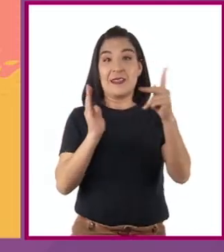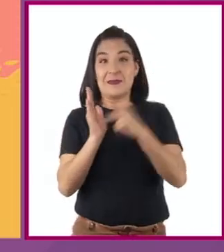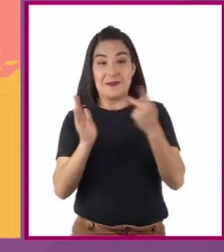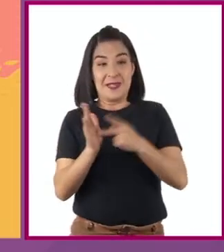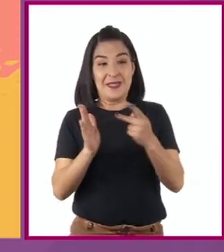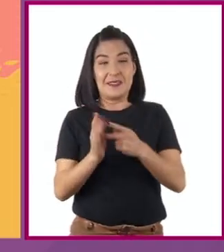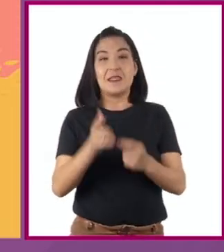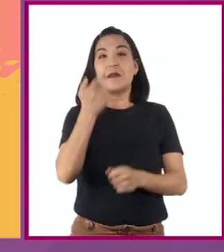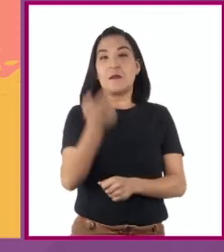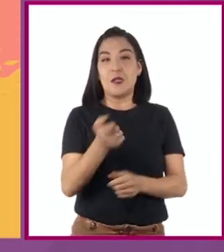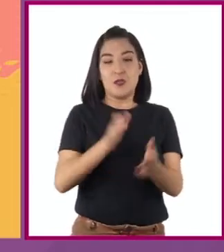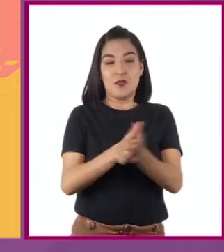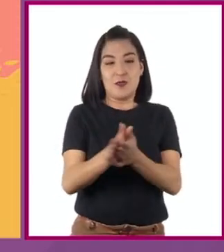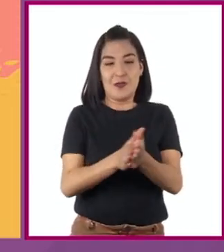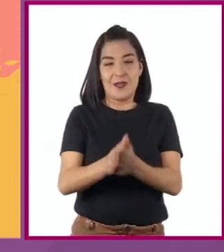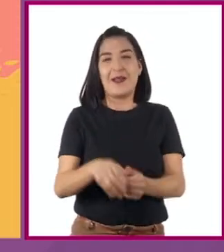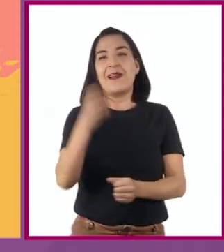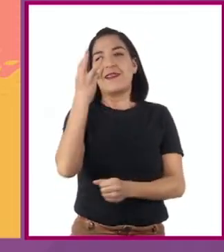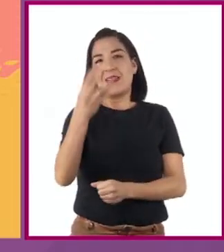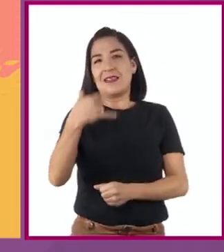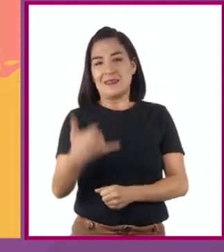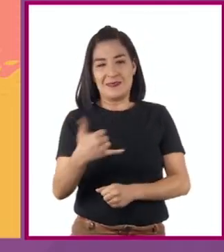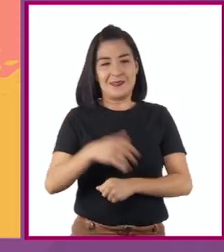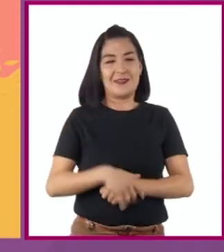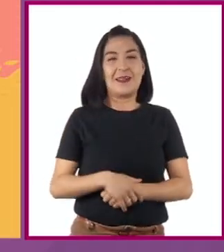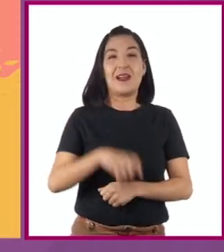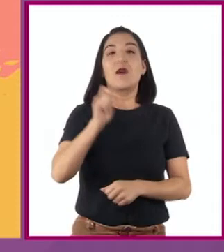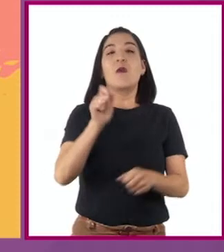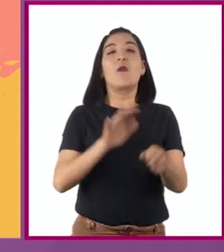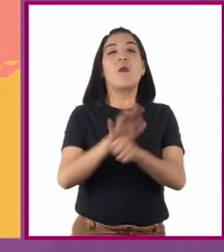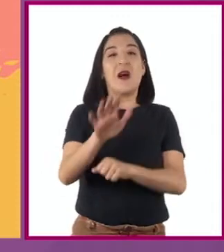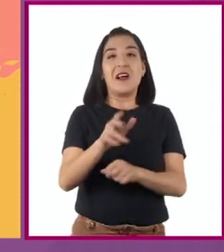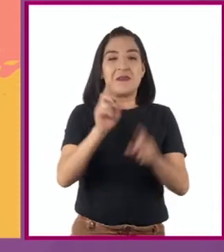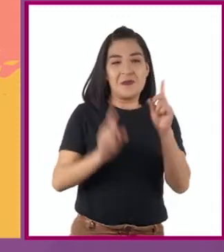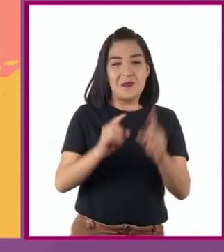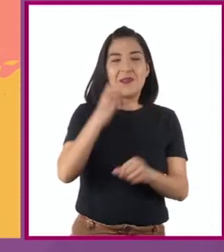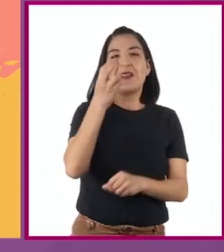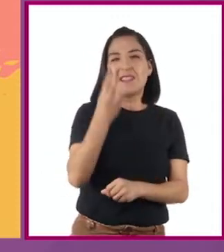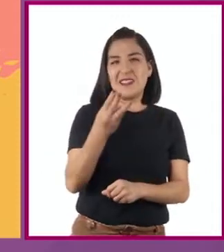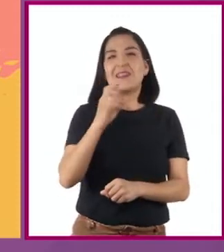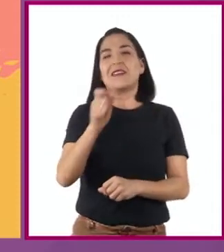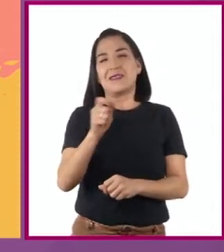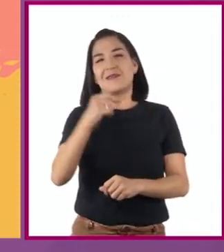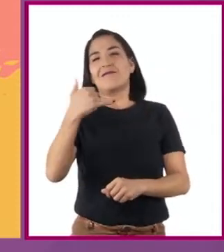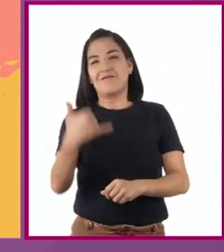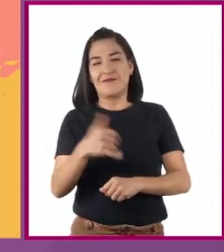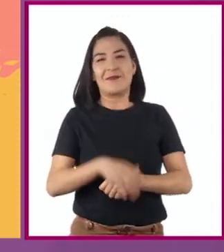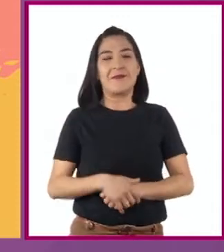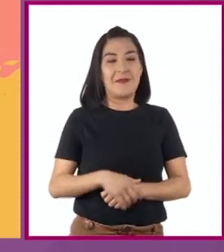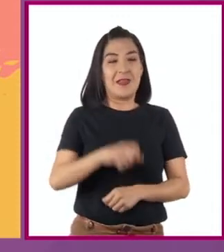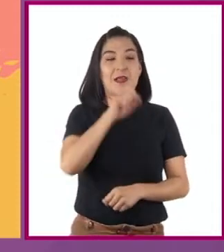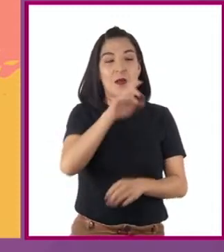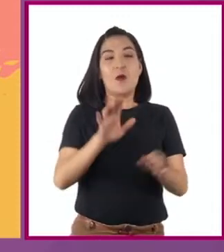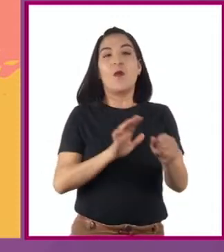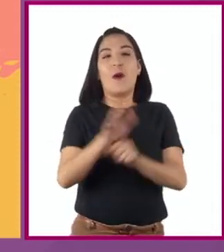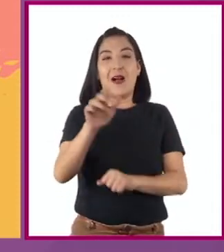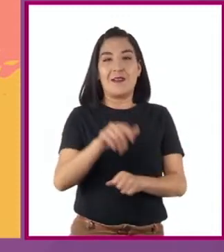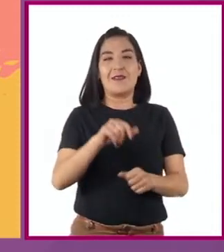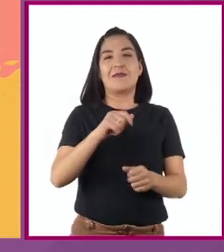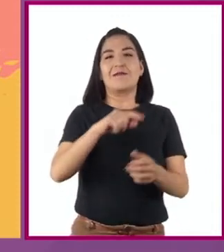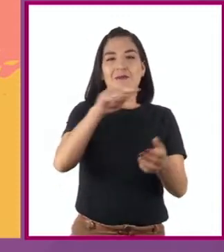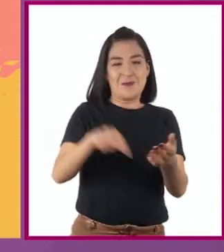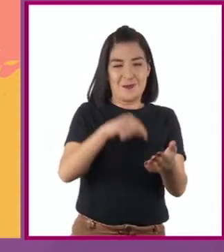chocolate, 3y. El coeficiente de y es 3. El área de un rectángulo de